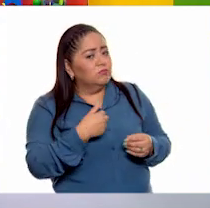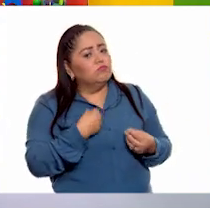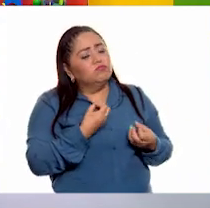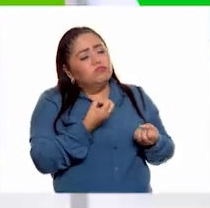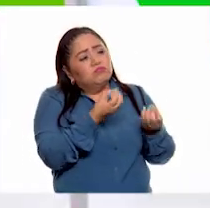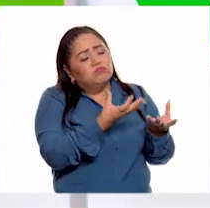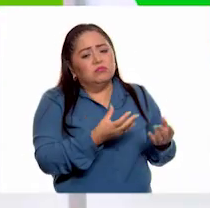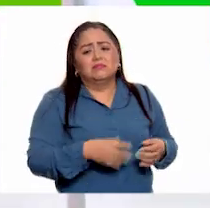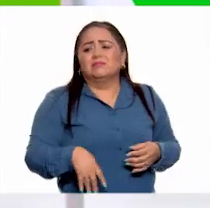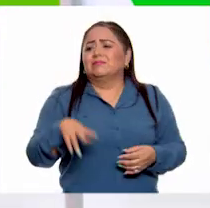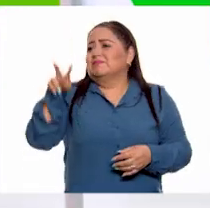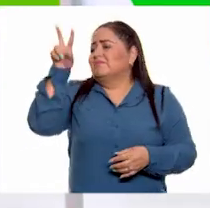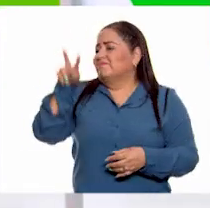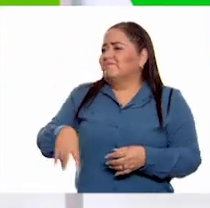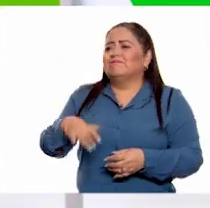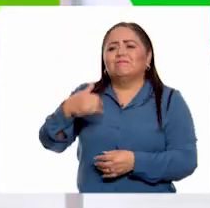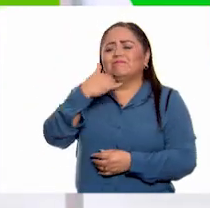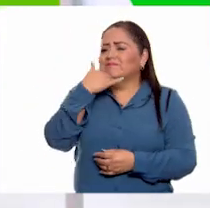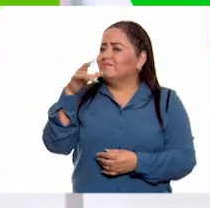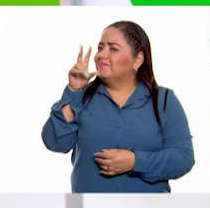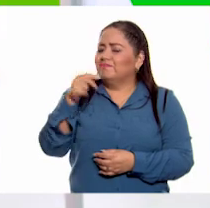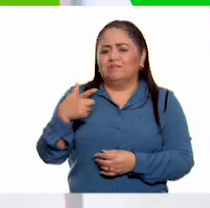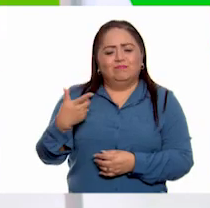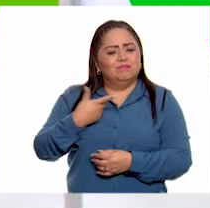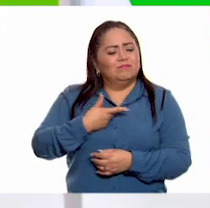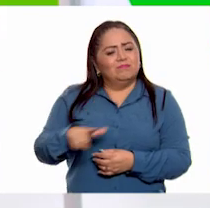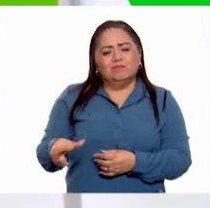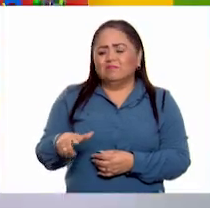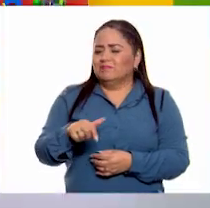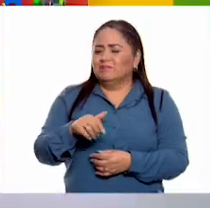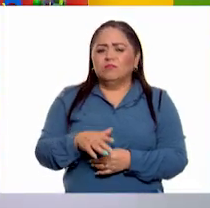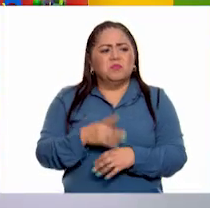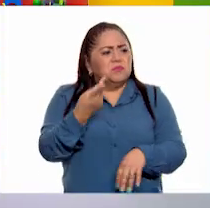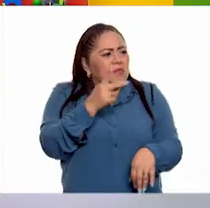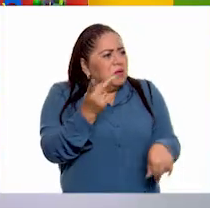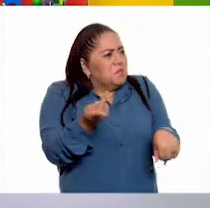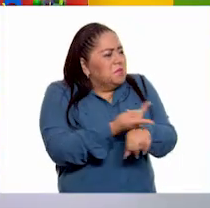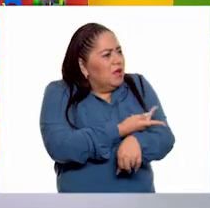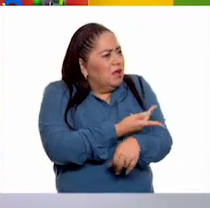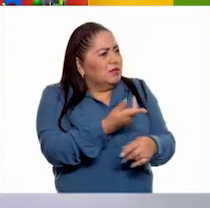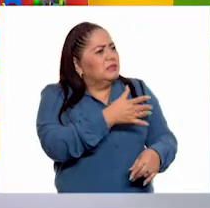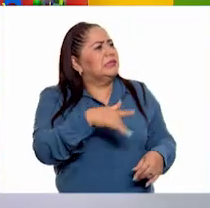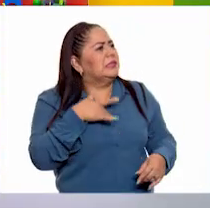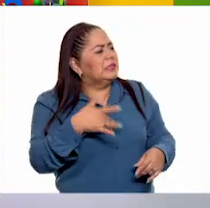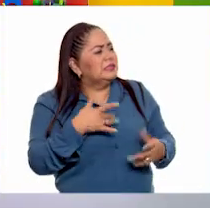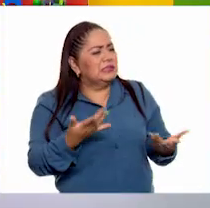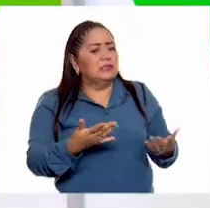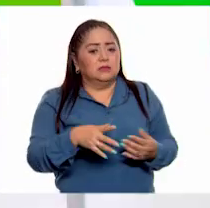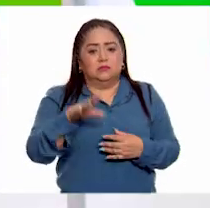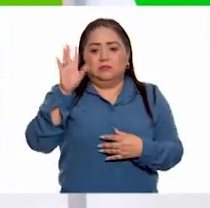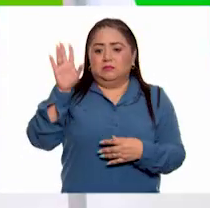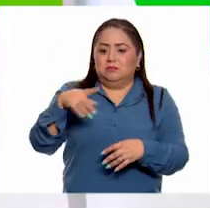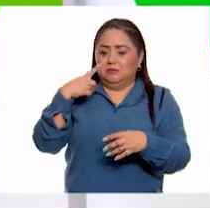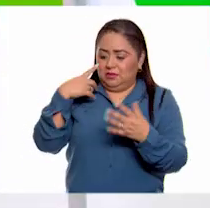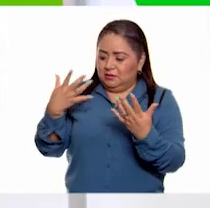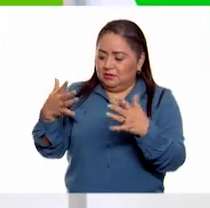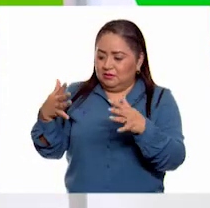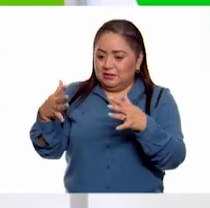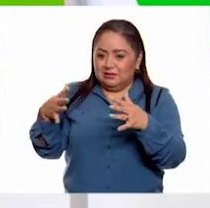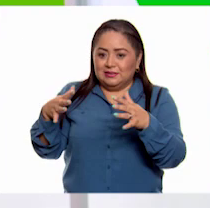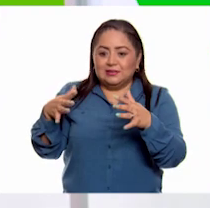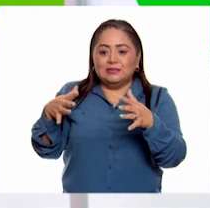traje? No, la verdad es que no me gustó para nada. ¿Pero qué pasa? ¿Qué es lo que sientes? Mira, estoy